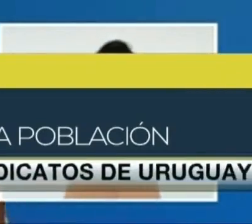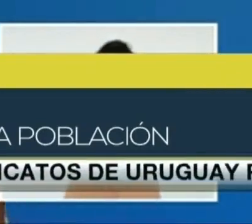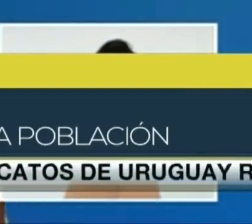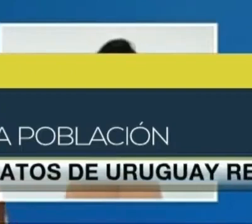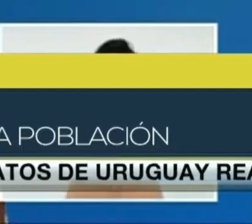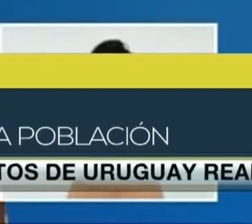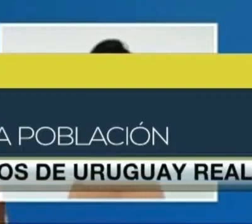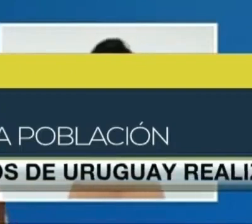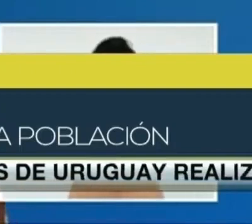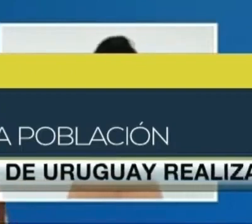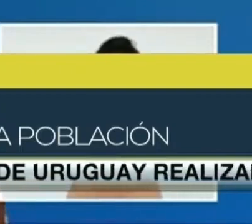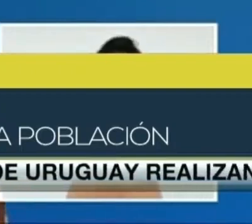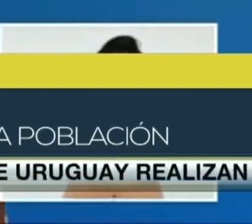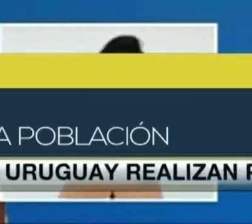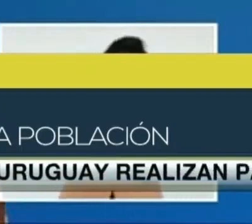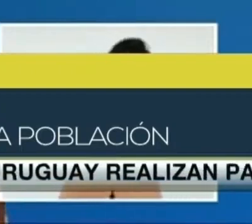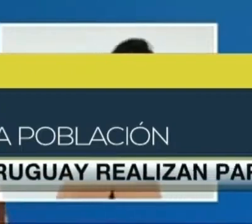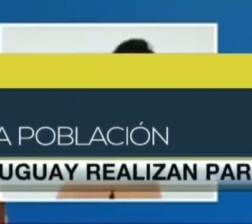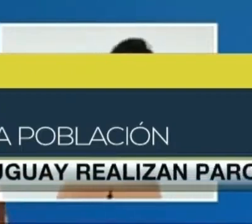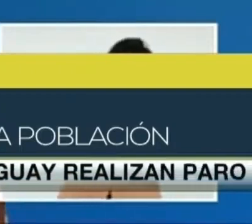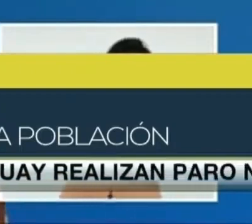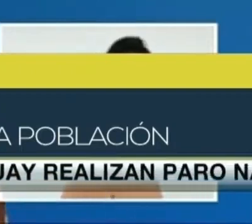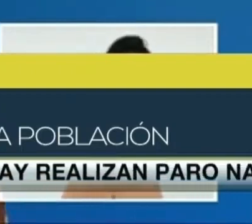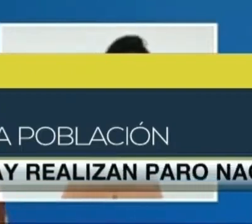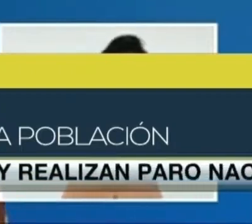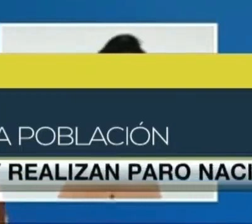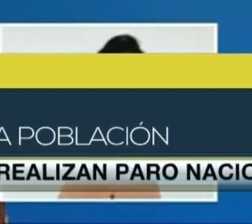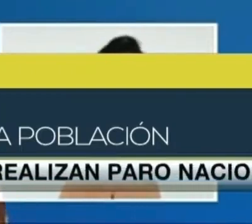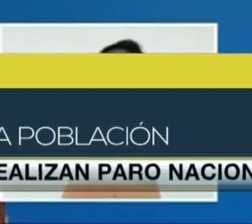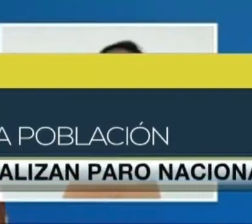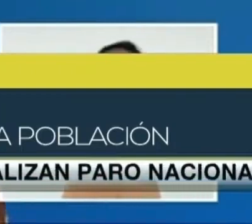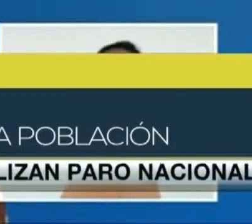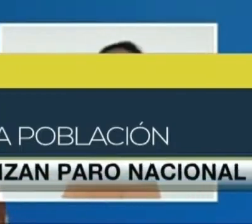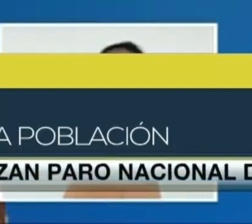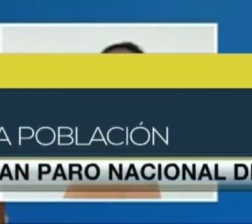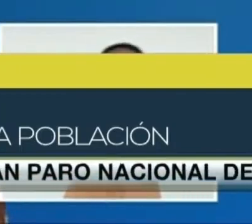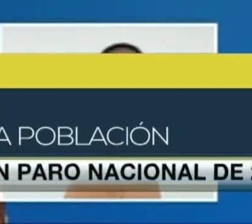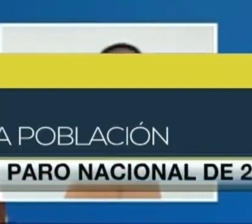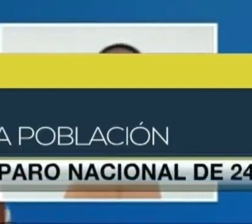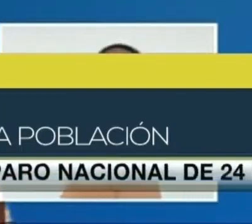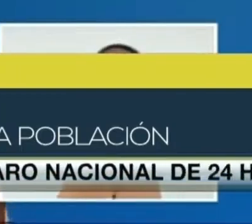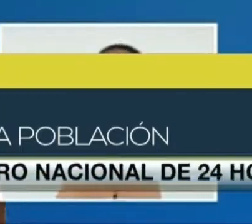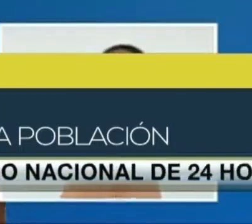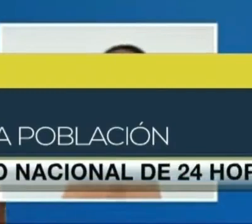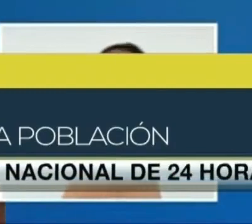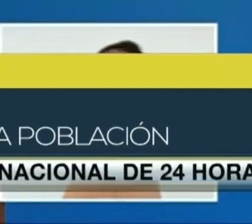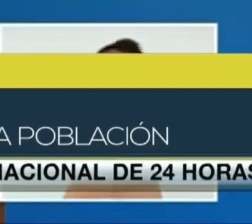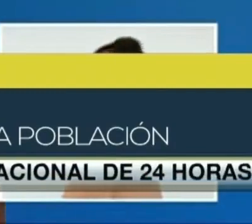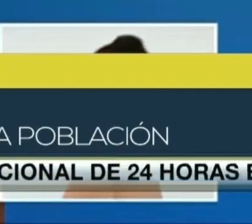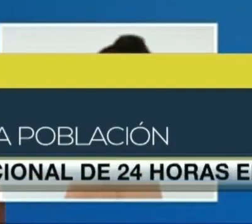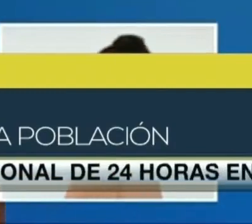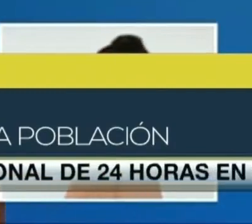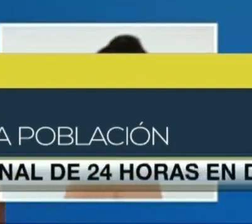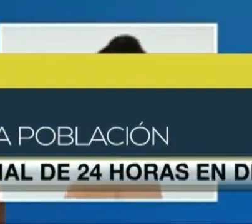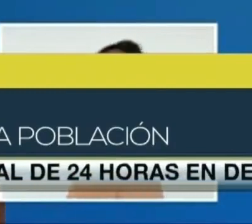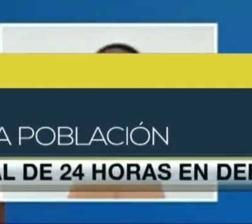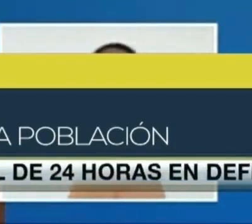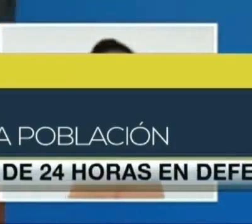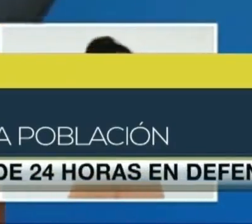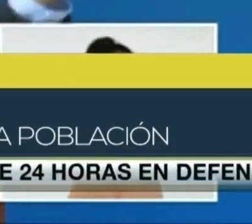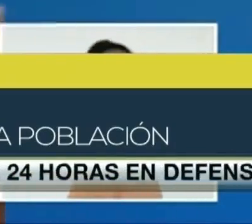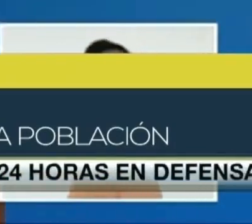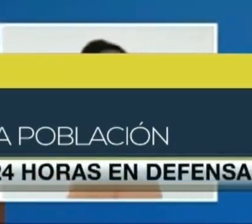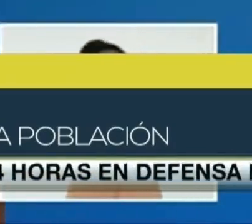de 600.000 muertos, aproximadamente la mitad de los cuales pudieron haberse evitado con otras